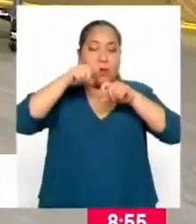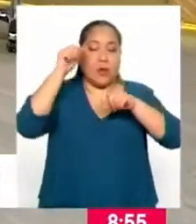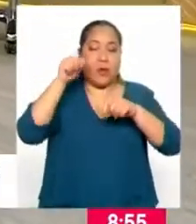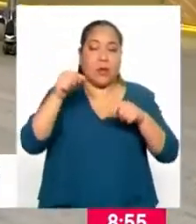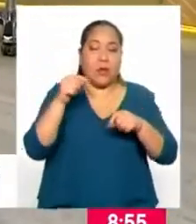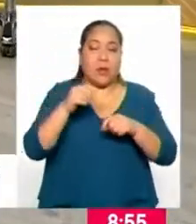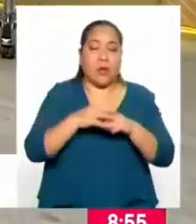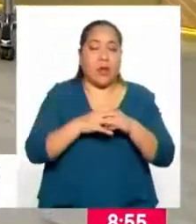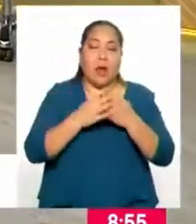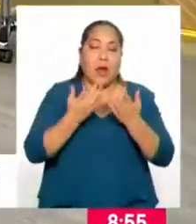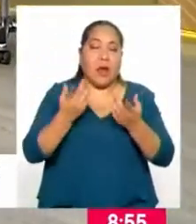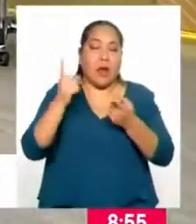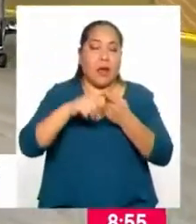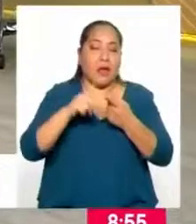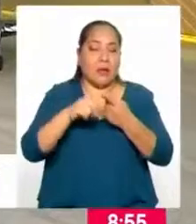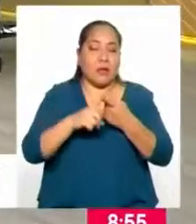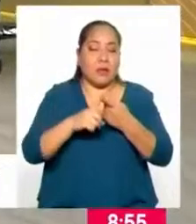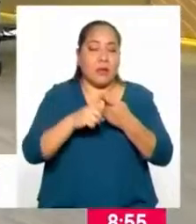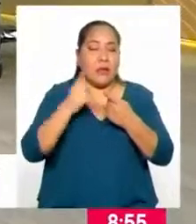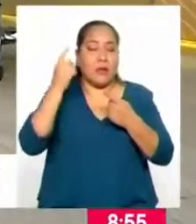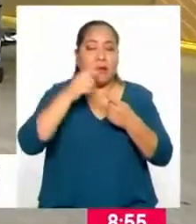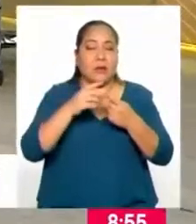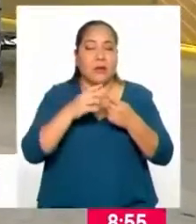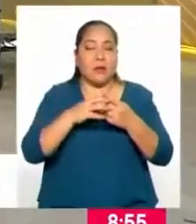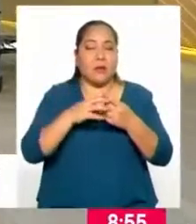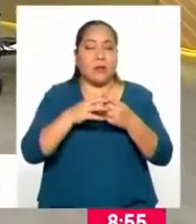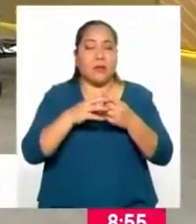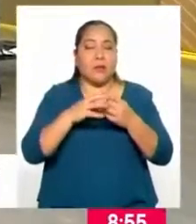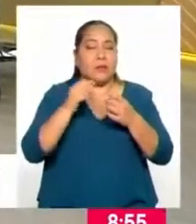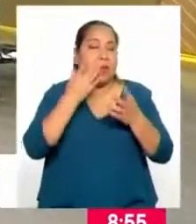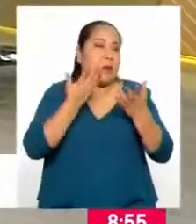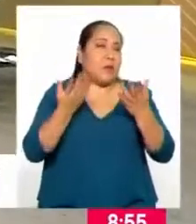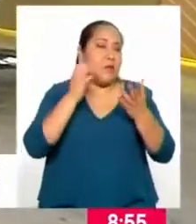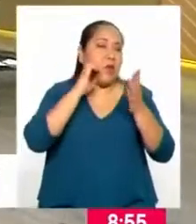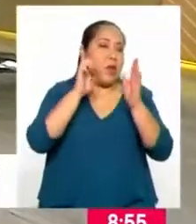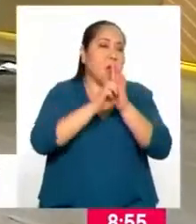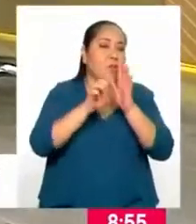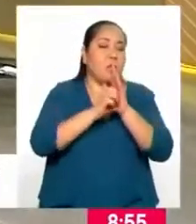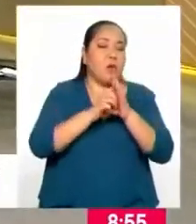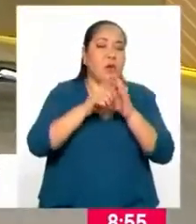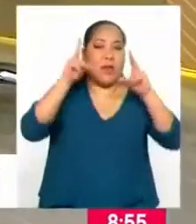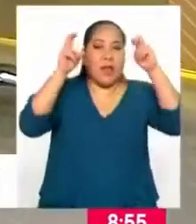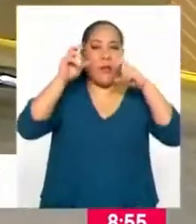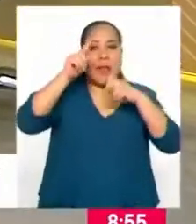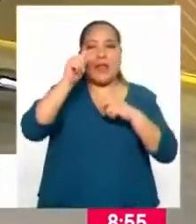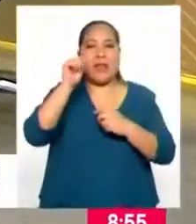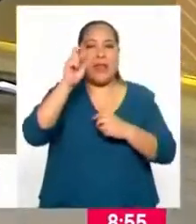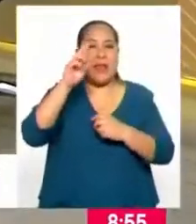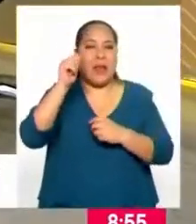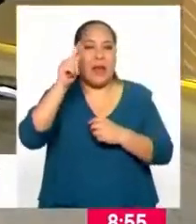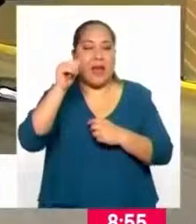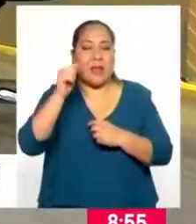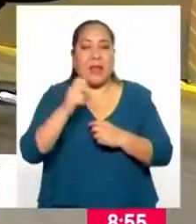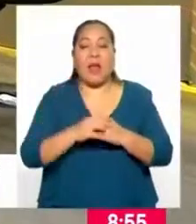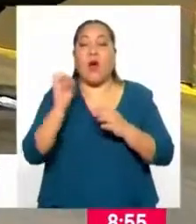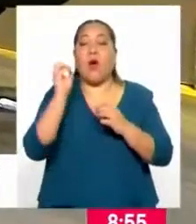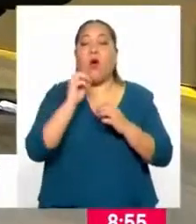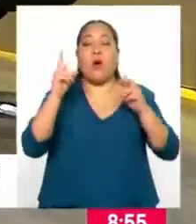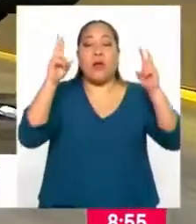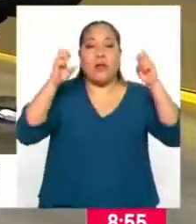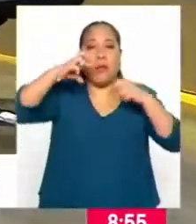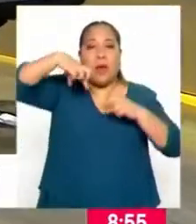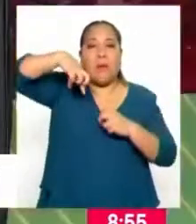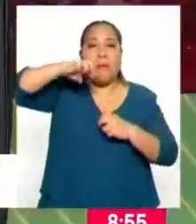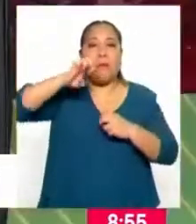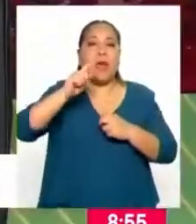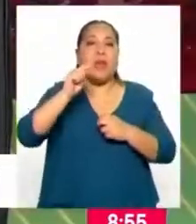manifieste. Exacto, pero esa denuncia comprende algunos casos, como el caso Tarata, por ejemplo. De acuerdo. O Petroperú, por ejemplo.